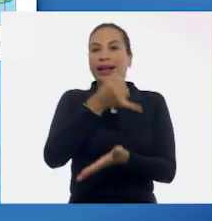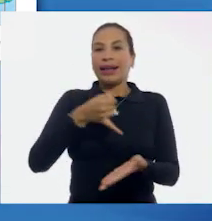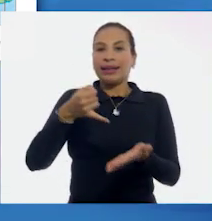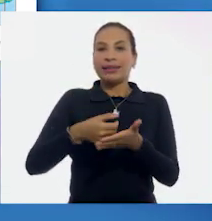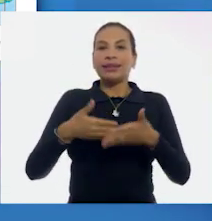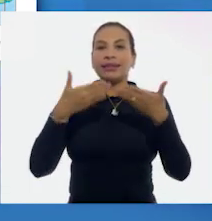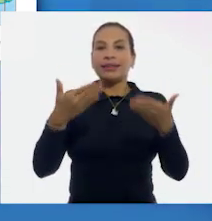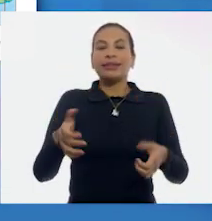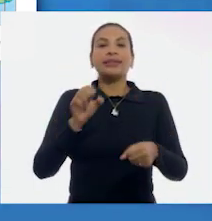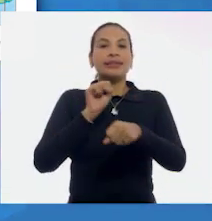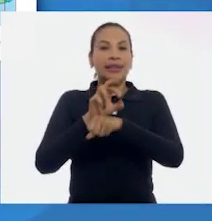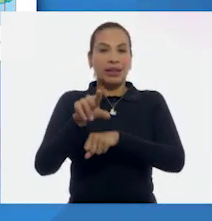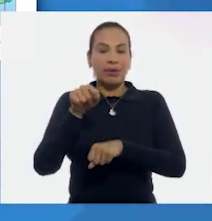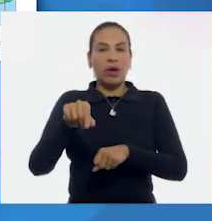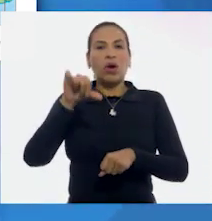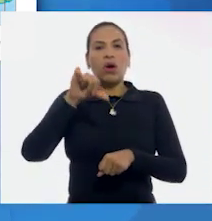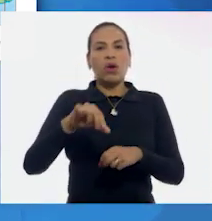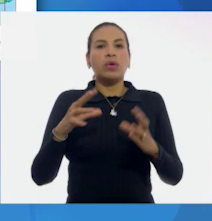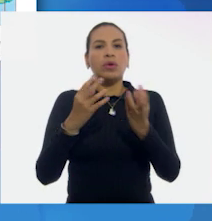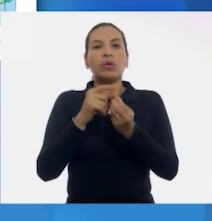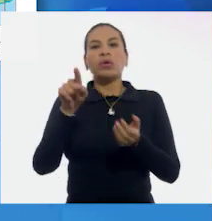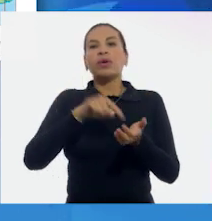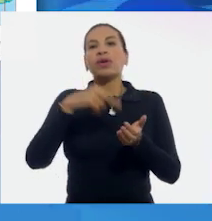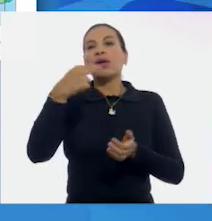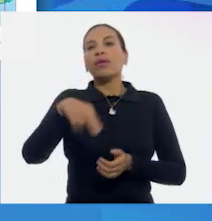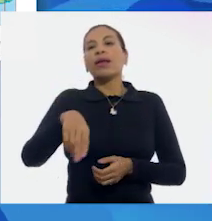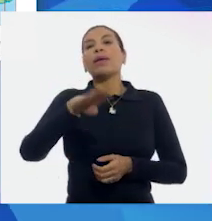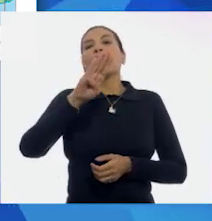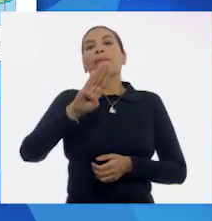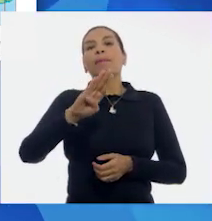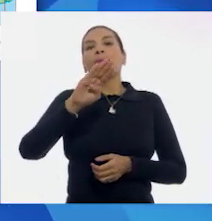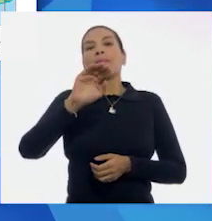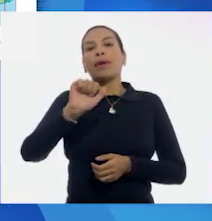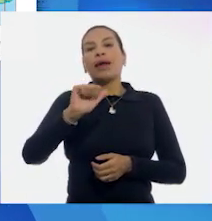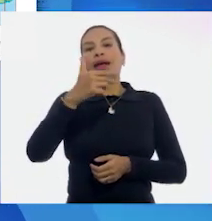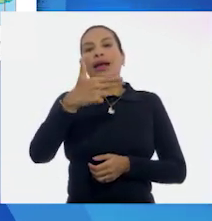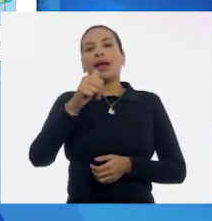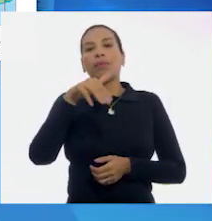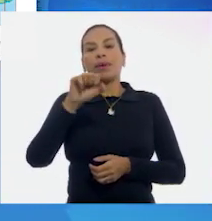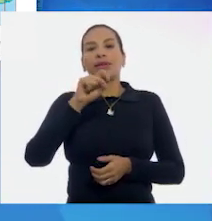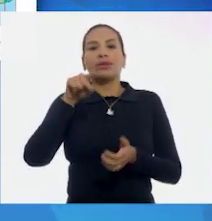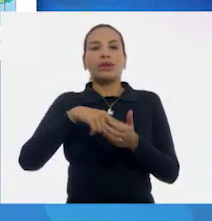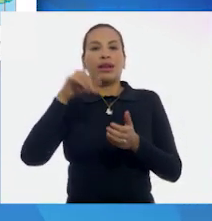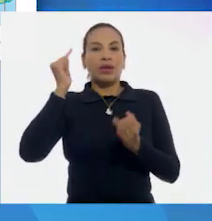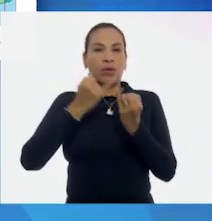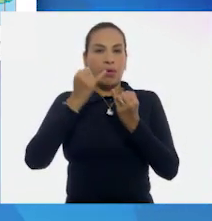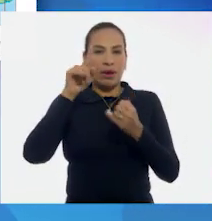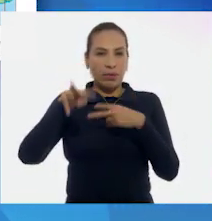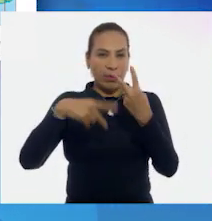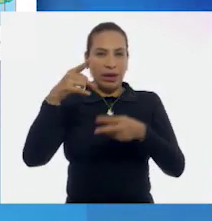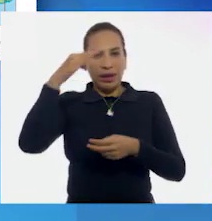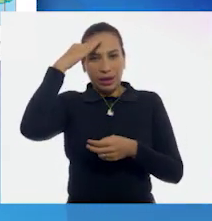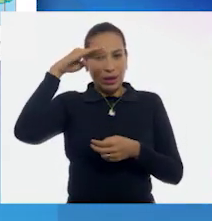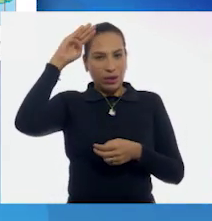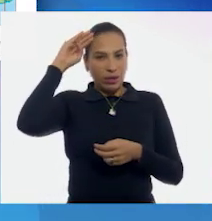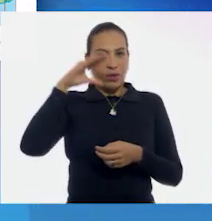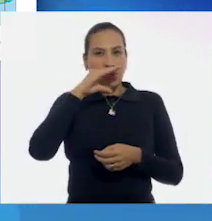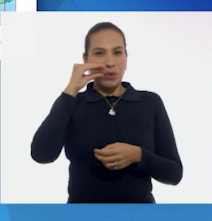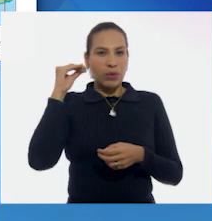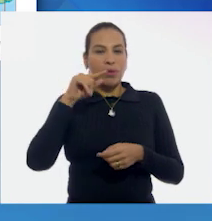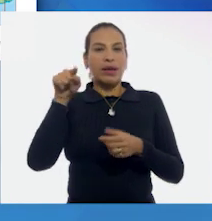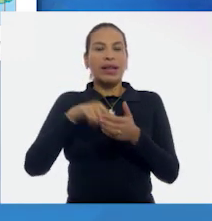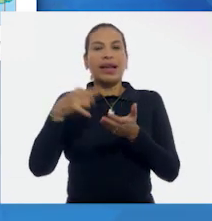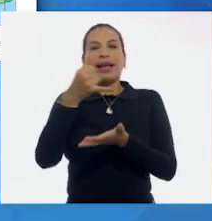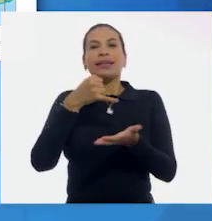llegó, San Salvador, hoy forma parte de las Bahamas. También llegó a Cuba y a la isla de La Española, donde hoy están